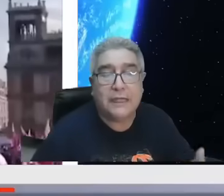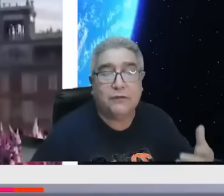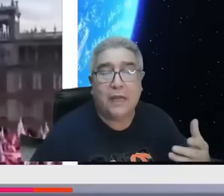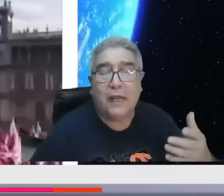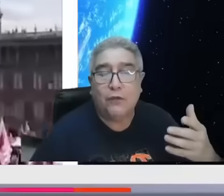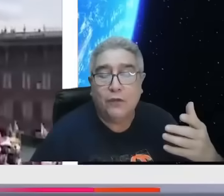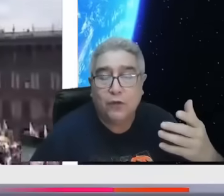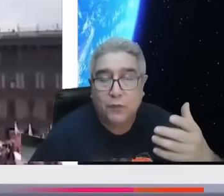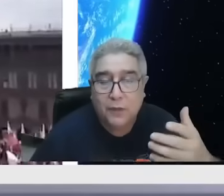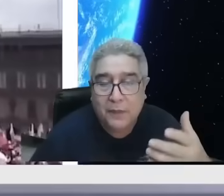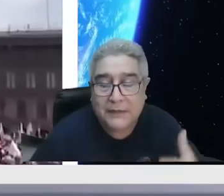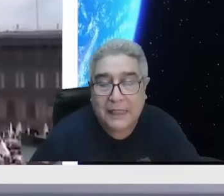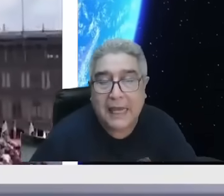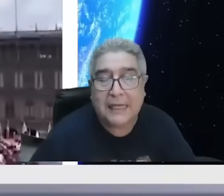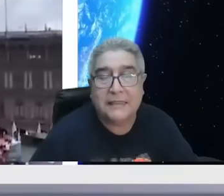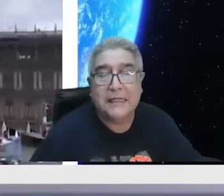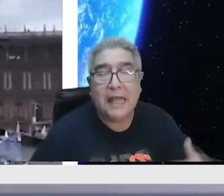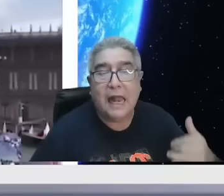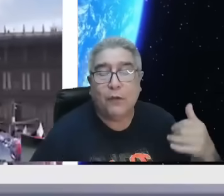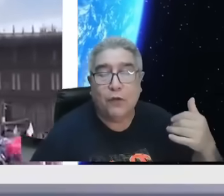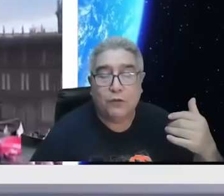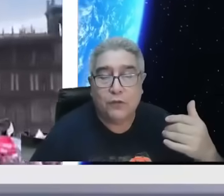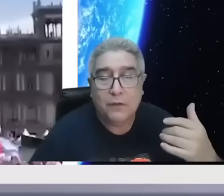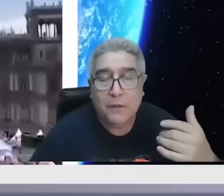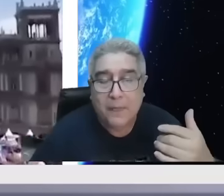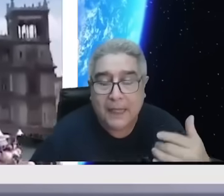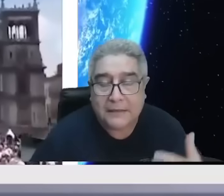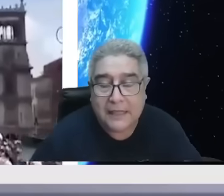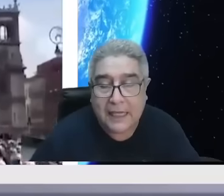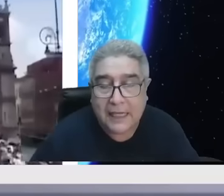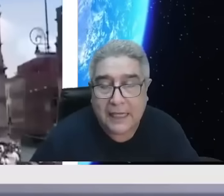chayoteros, algunos grupos empresariales, algunos